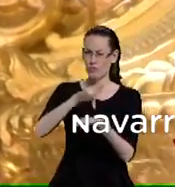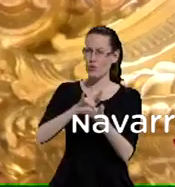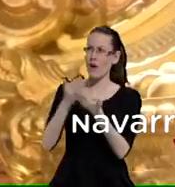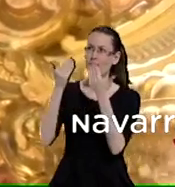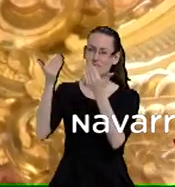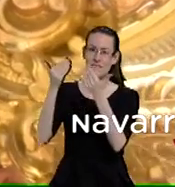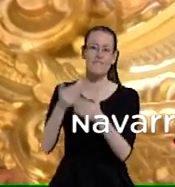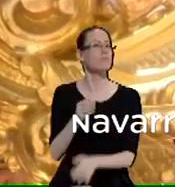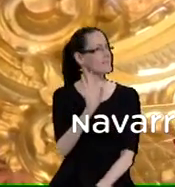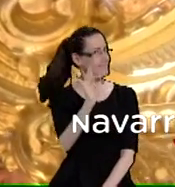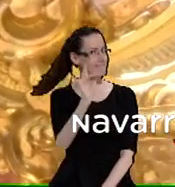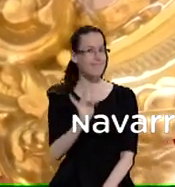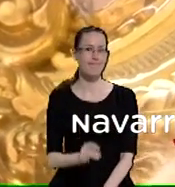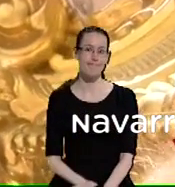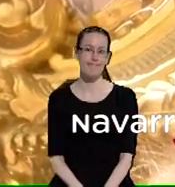Naturalmente.